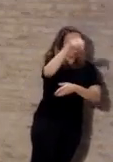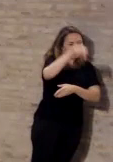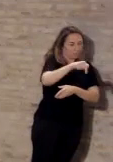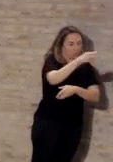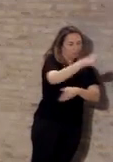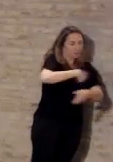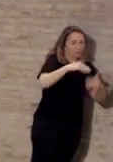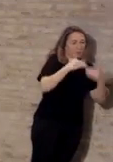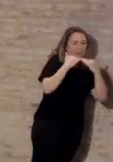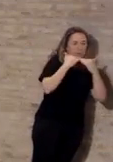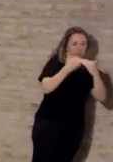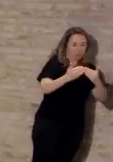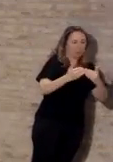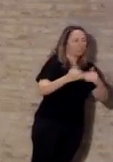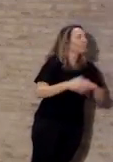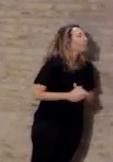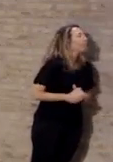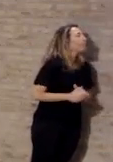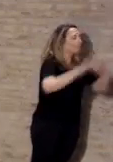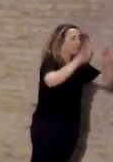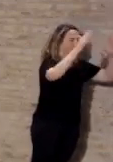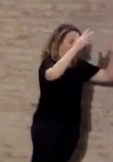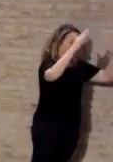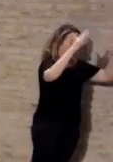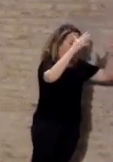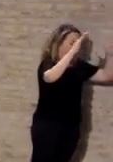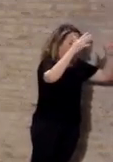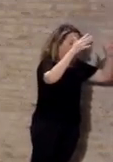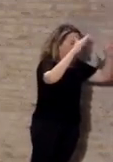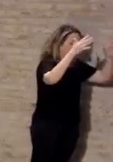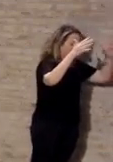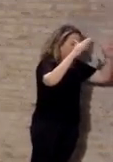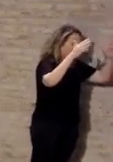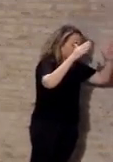participantes es ser mi aporte desde